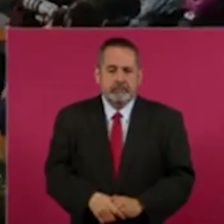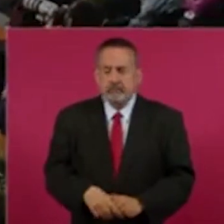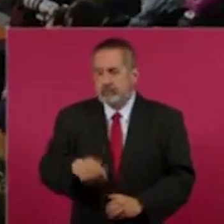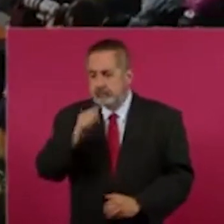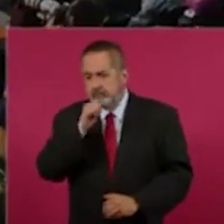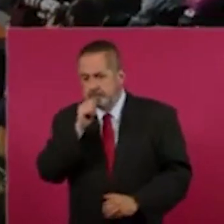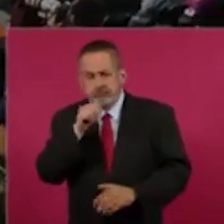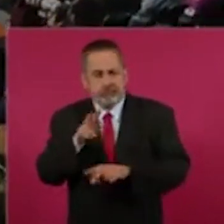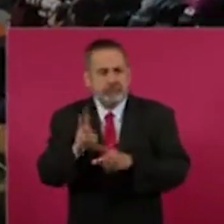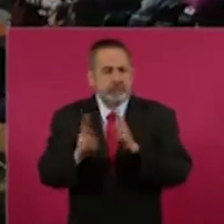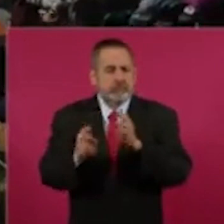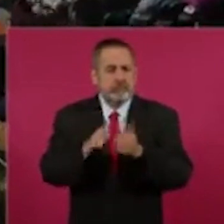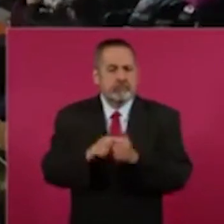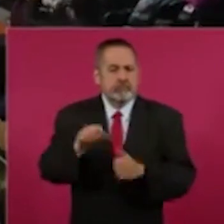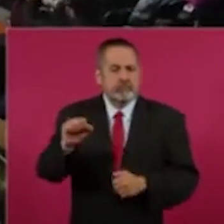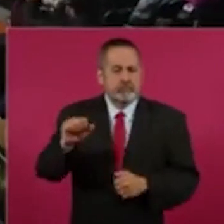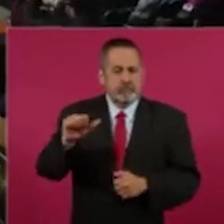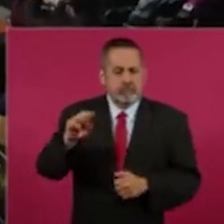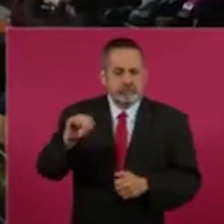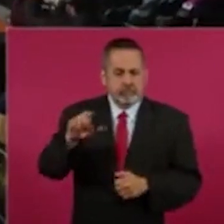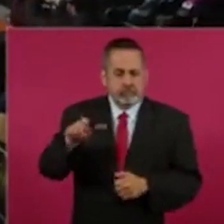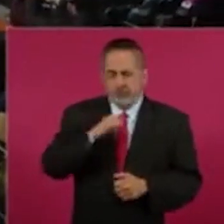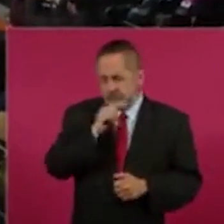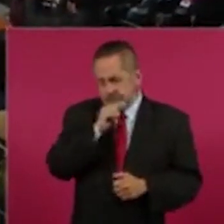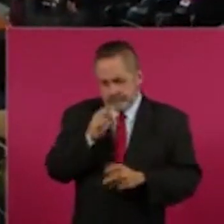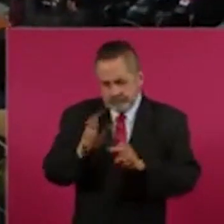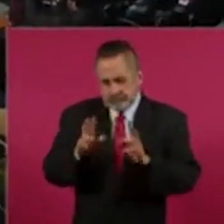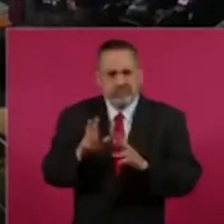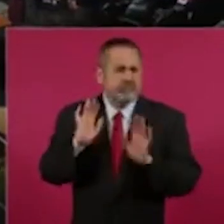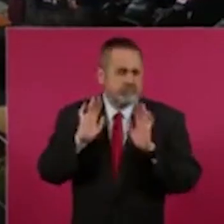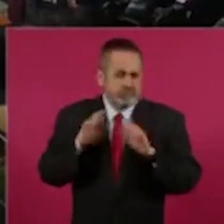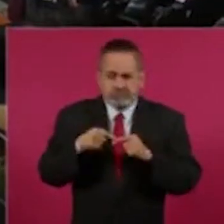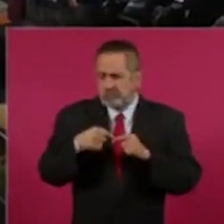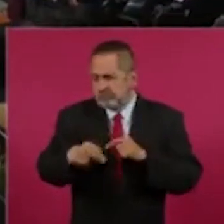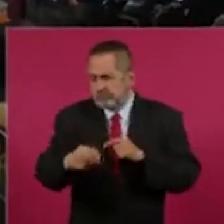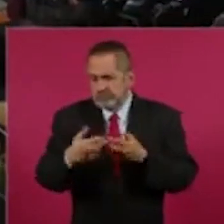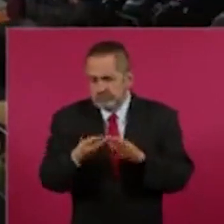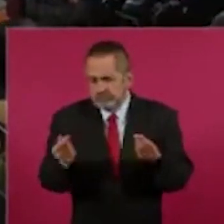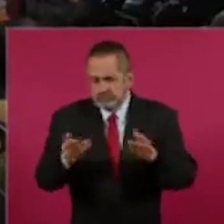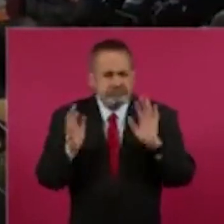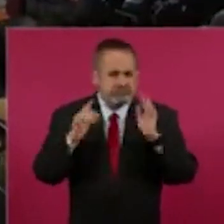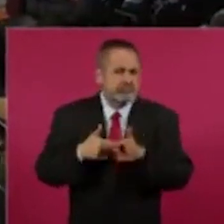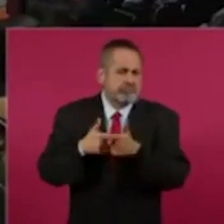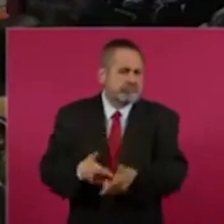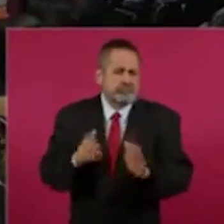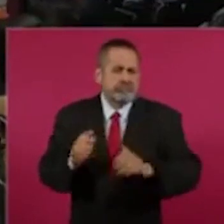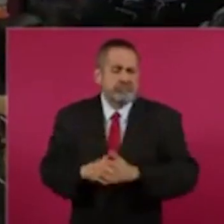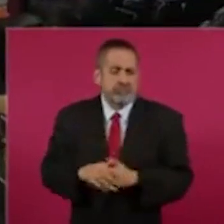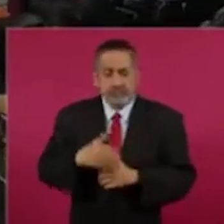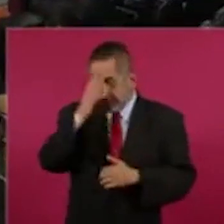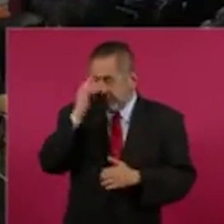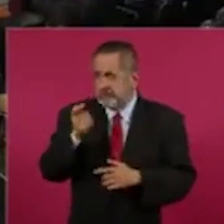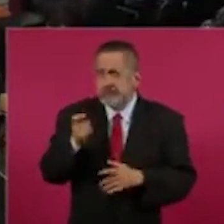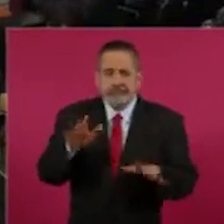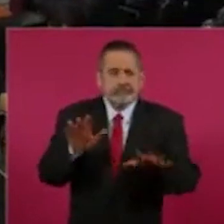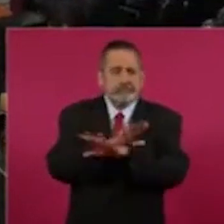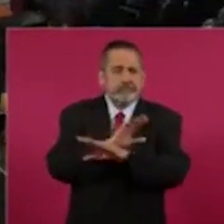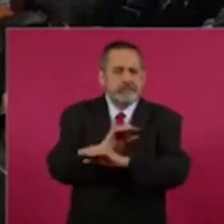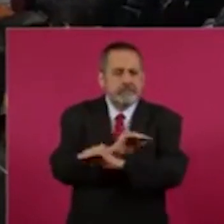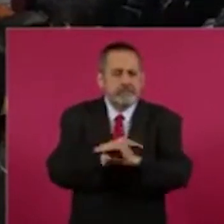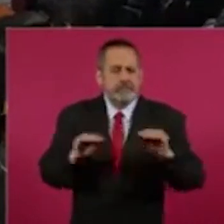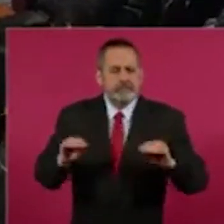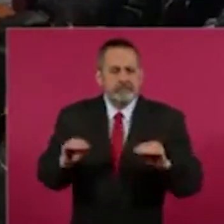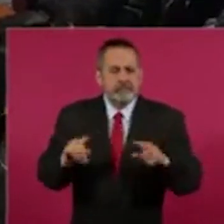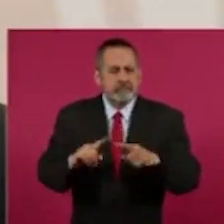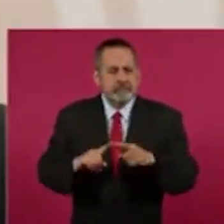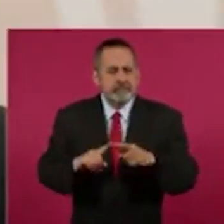Todavía no se habla con él, pero sí ya se resuelve. Y no sabe si se llevó a cabo el cambio